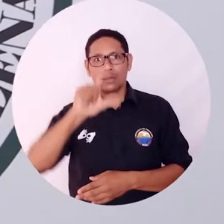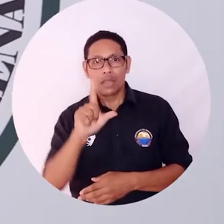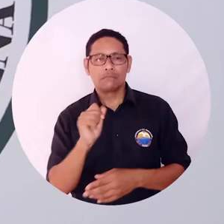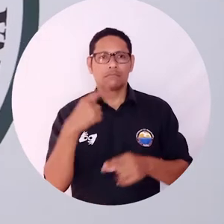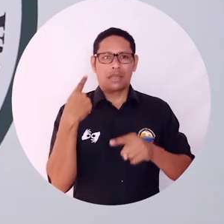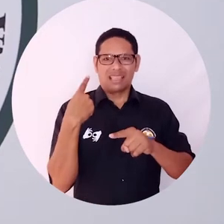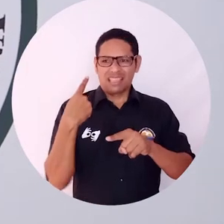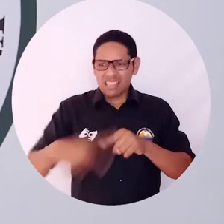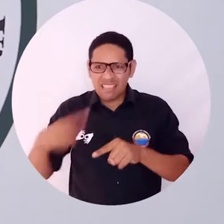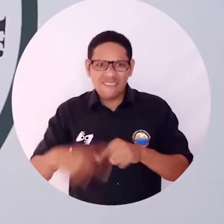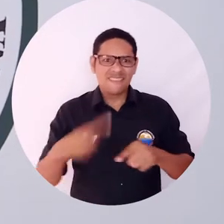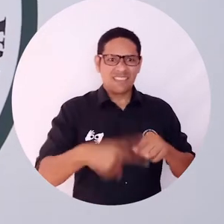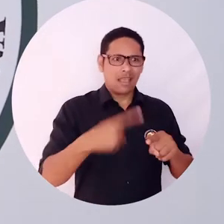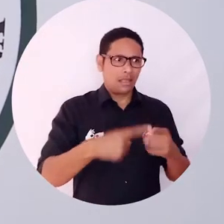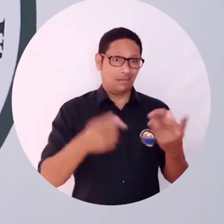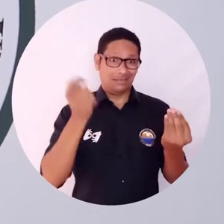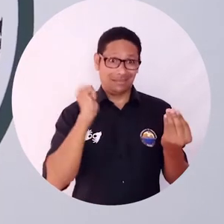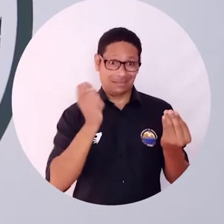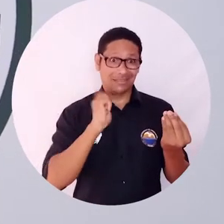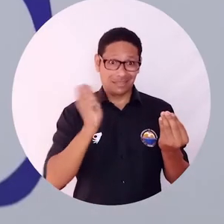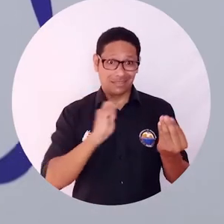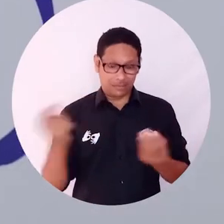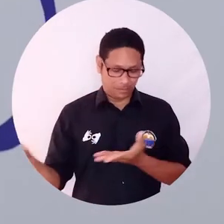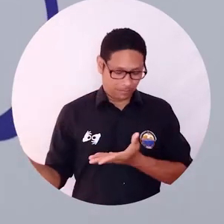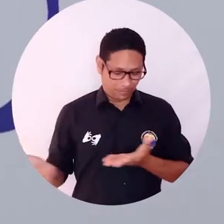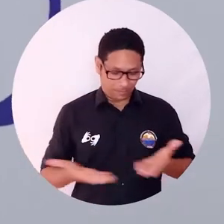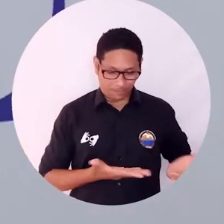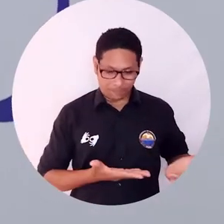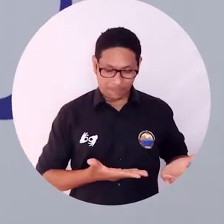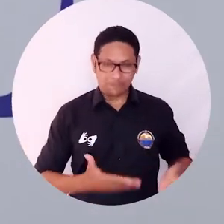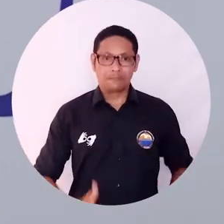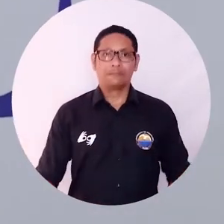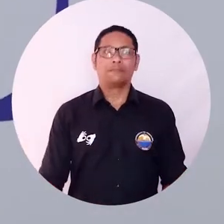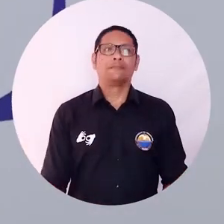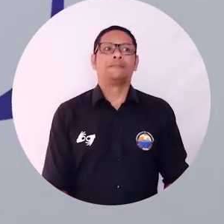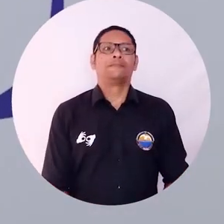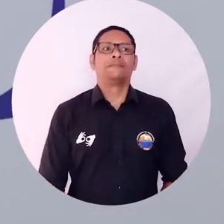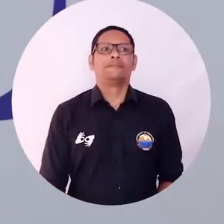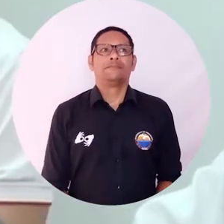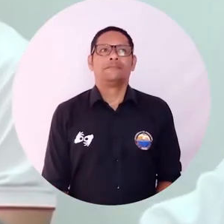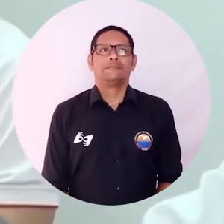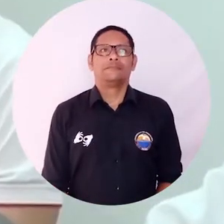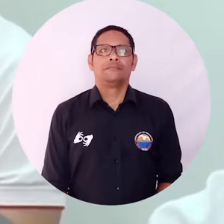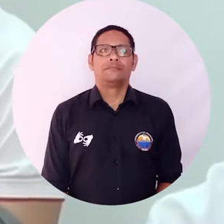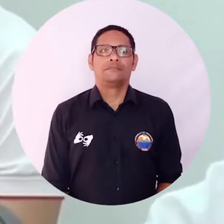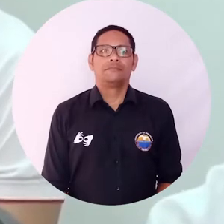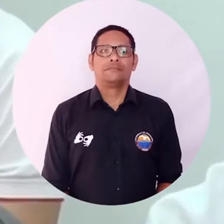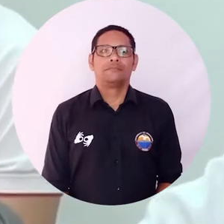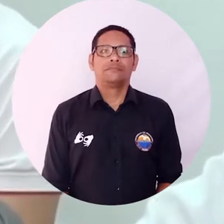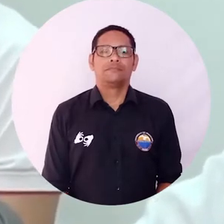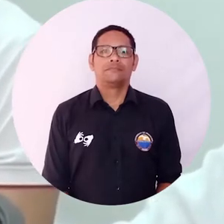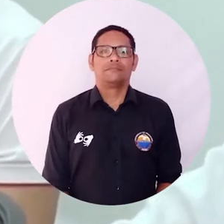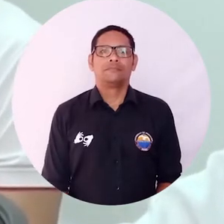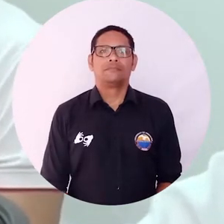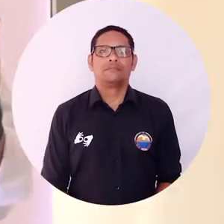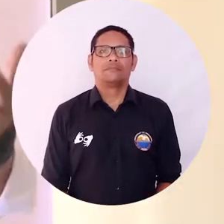y Empleados Universitarios de Colombia, Sintraunicol, y la Asociación Sindical de Profesores Universitarios,